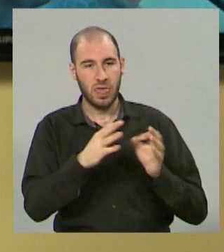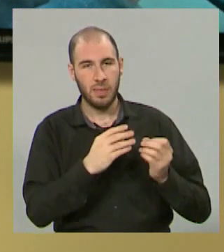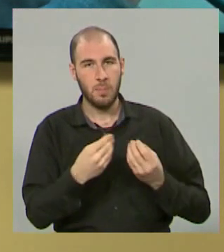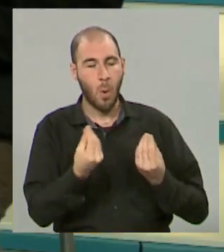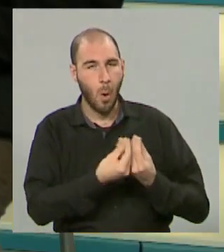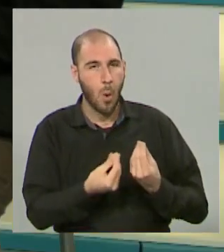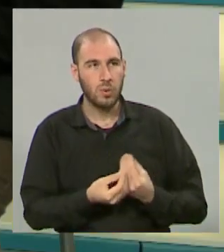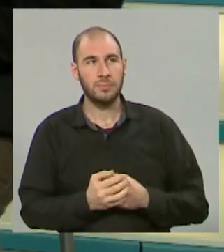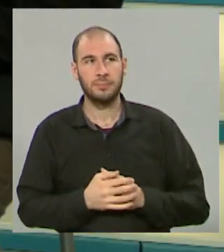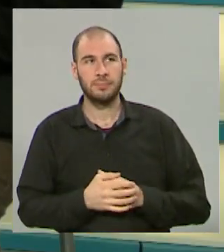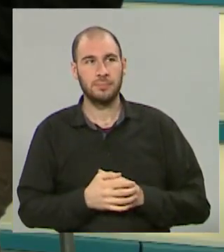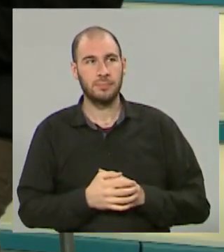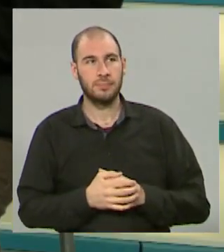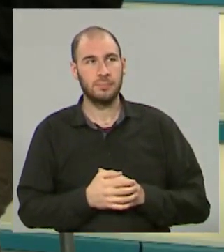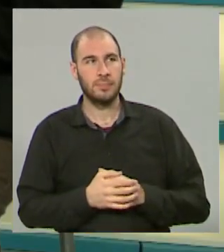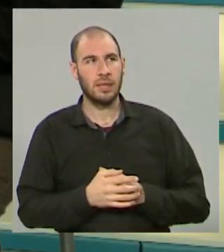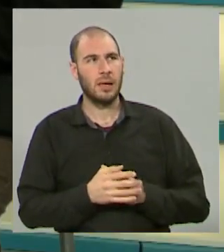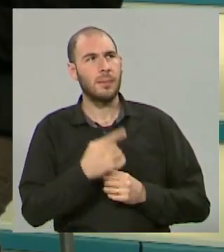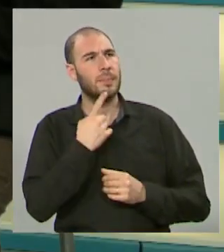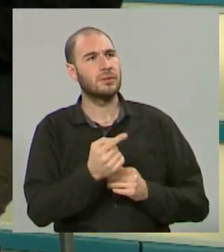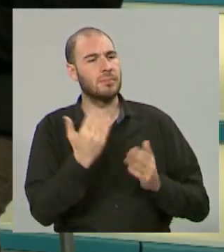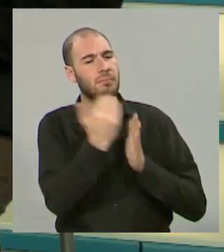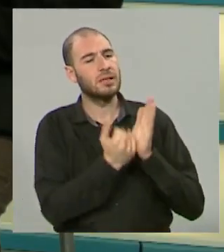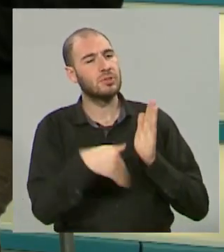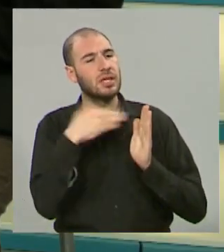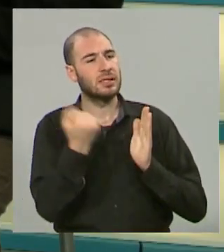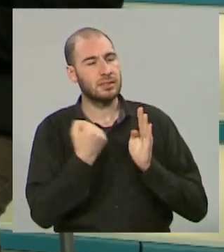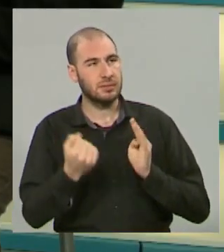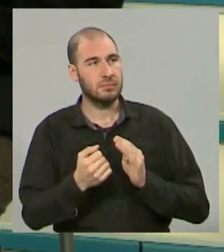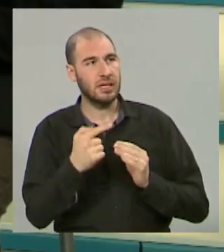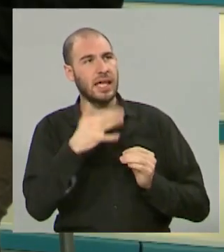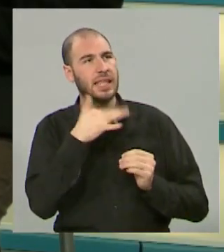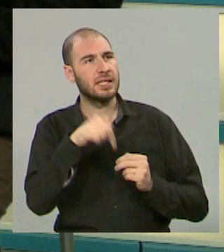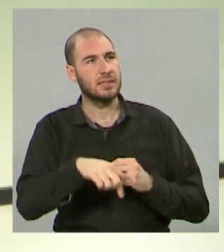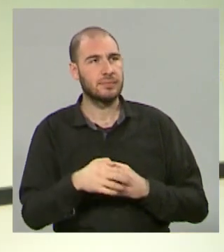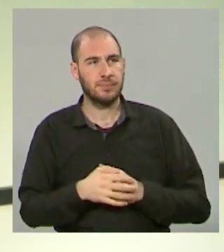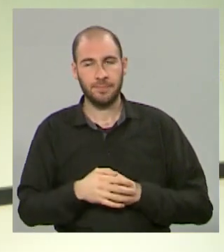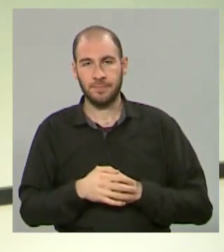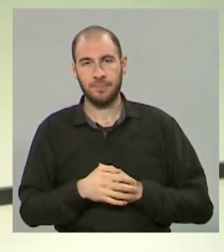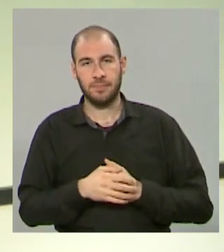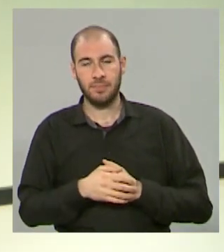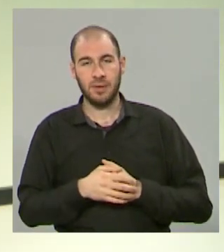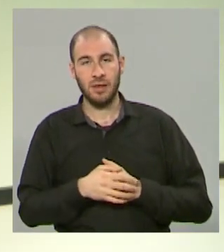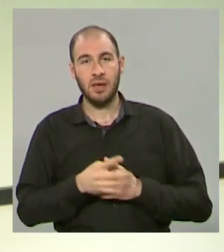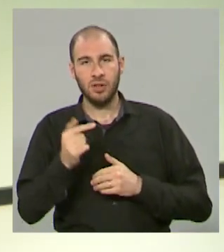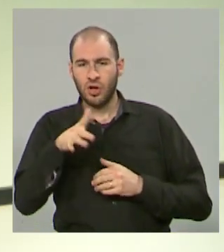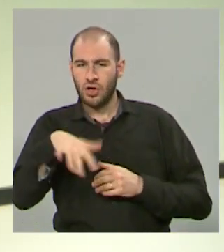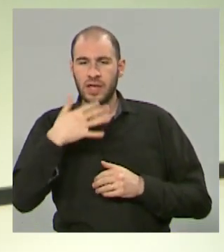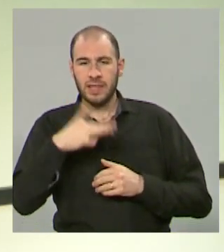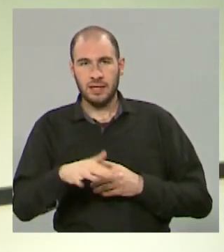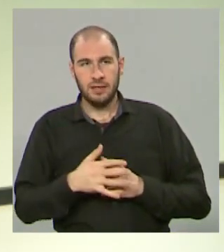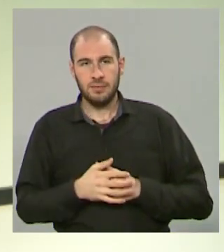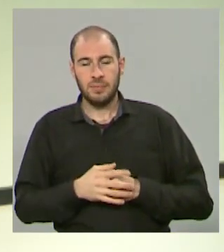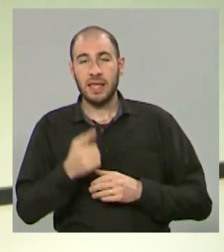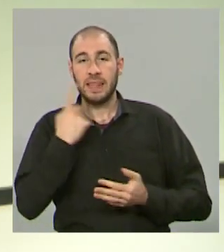muchísimas polémicas. ¿Cuáles serían las claves, digamos, para tratar de entenderlo? Bien, para que se comprenda,